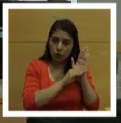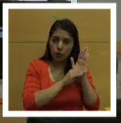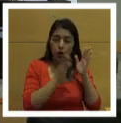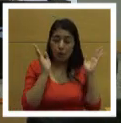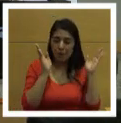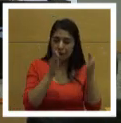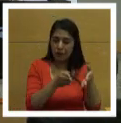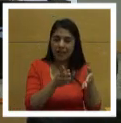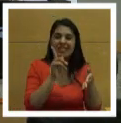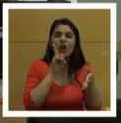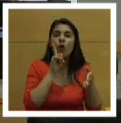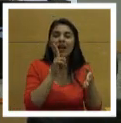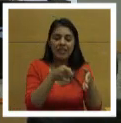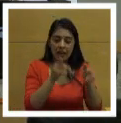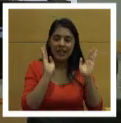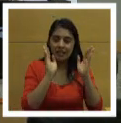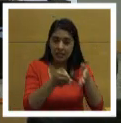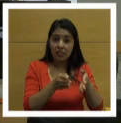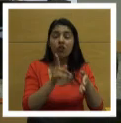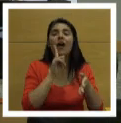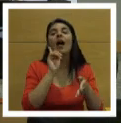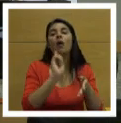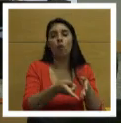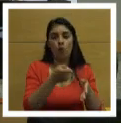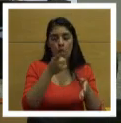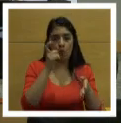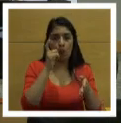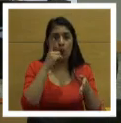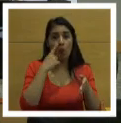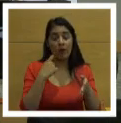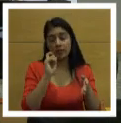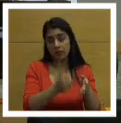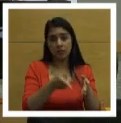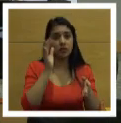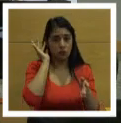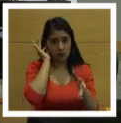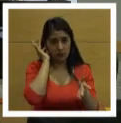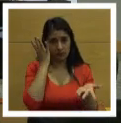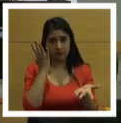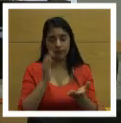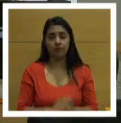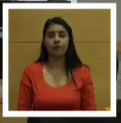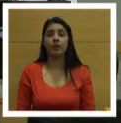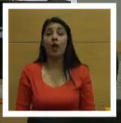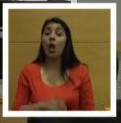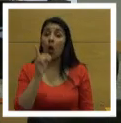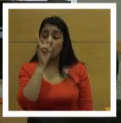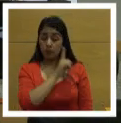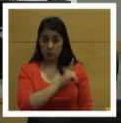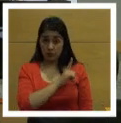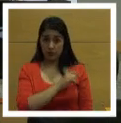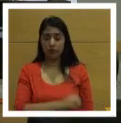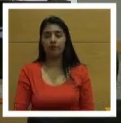cuanto se dirige directamente a juezas y a jueces. Finalmente, en lo que respecta a su aplicación en nuestro